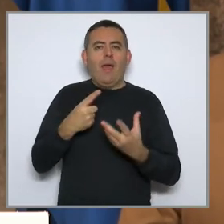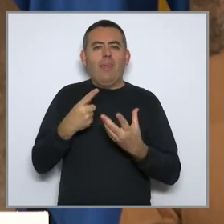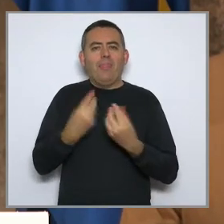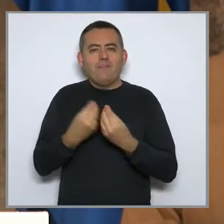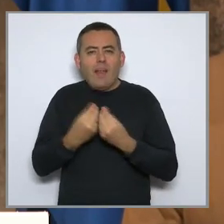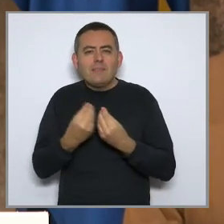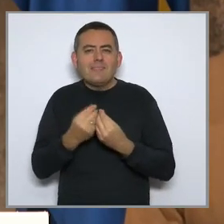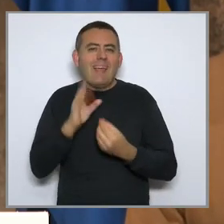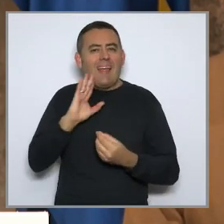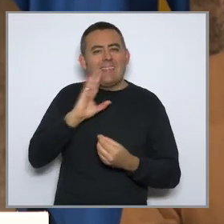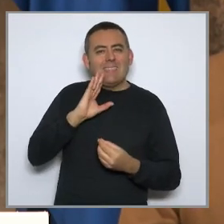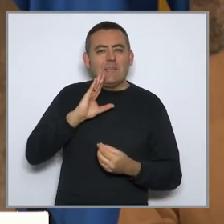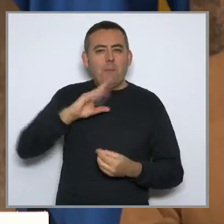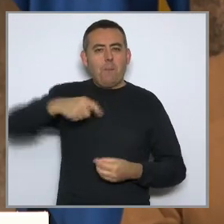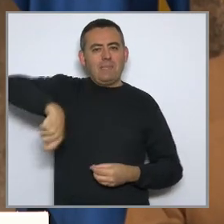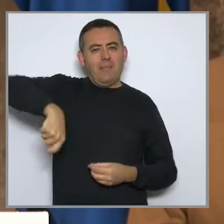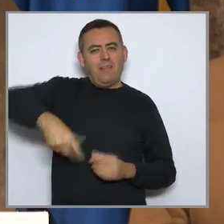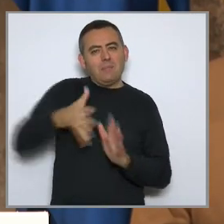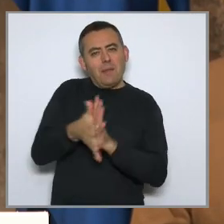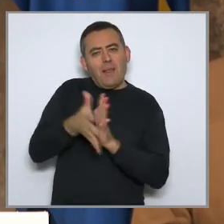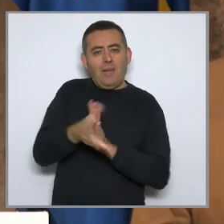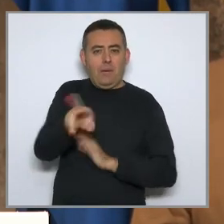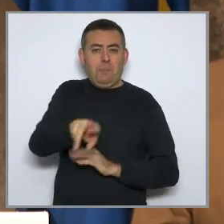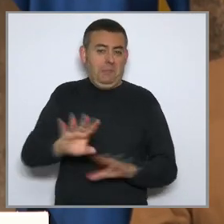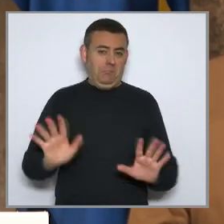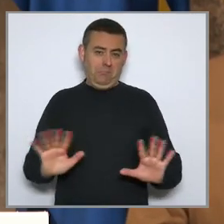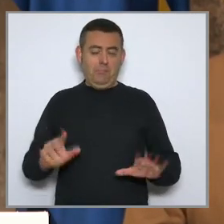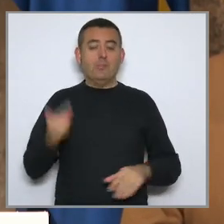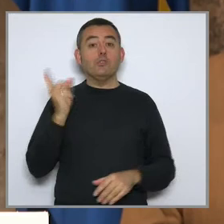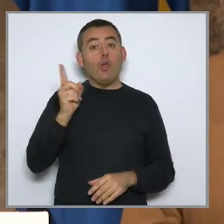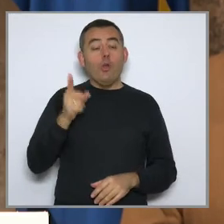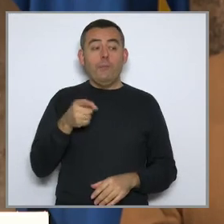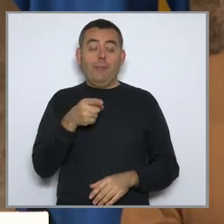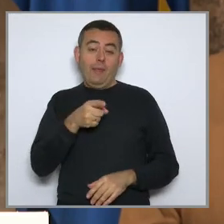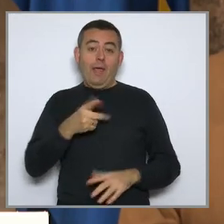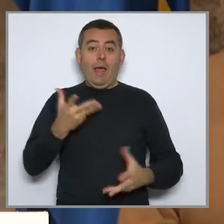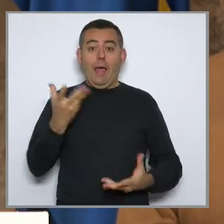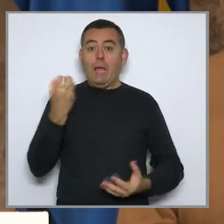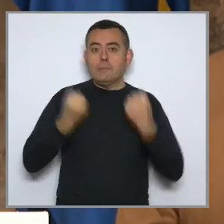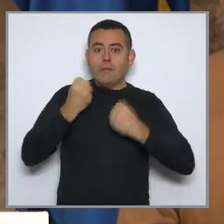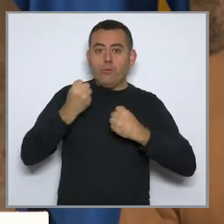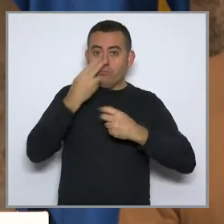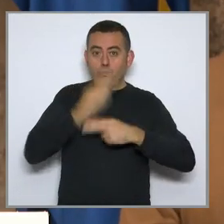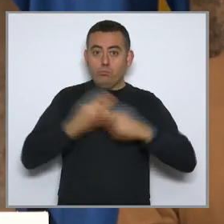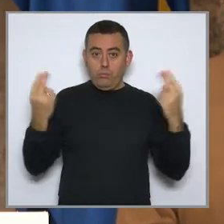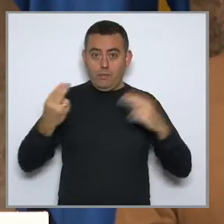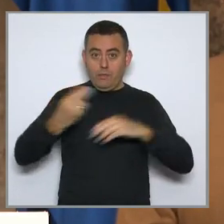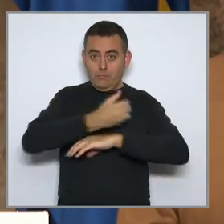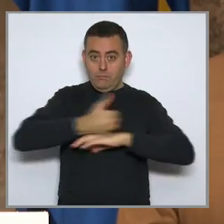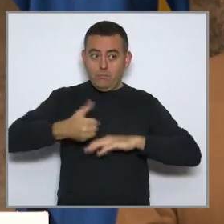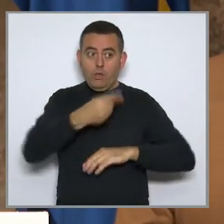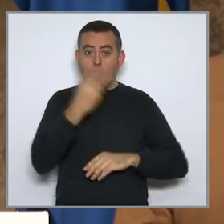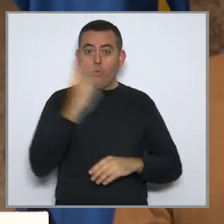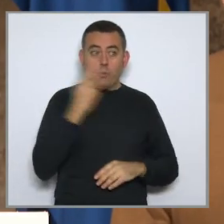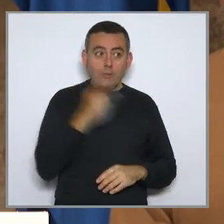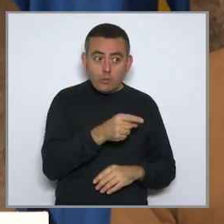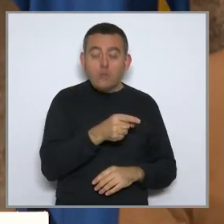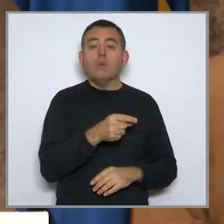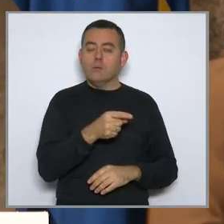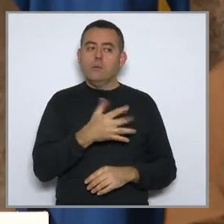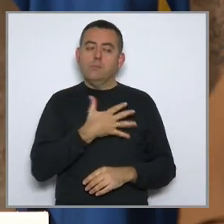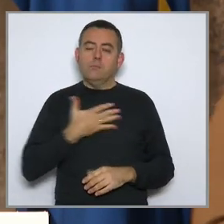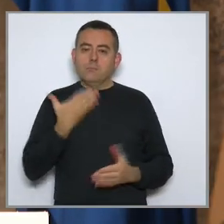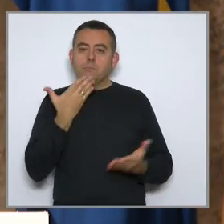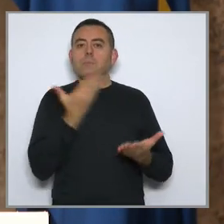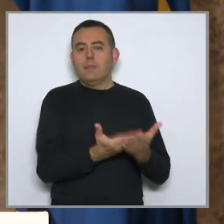pedimos es el compromiso de la Administración, que se compromete en estos momentos, y que los procedimientos sean ágiles y, desde